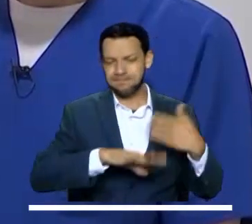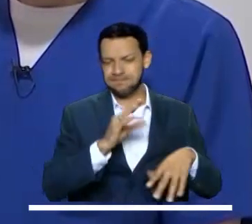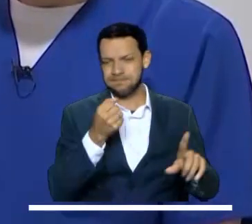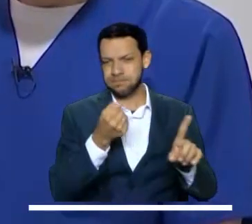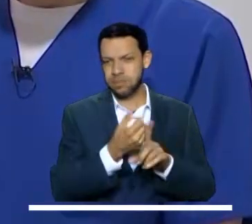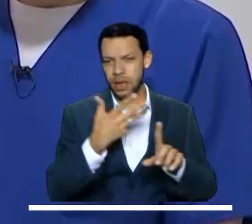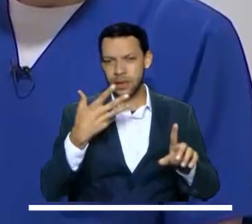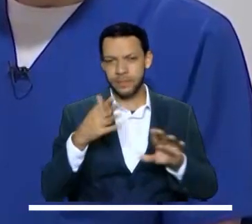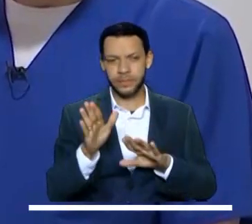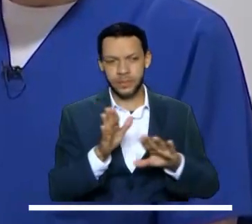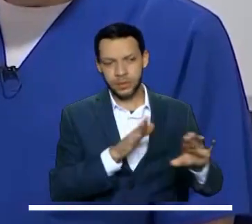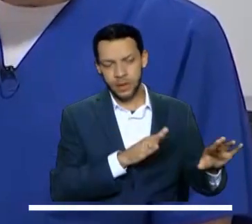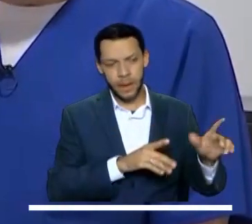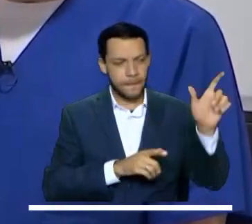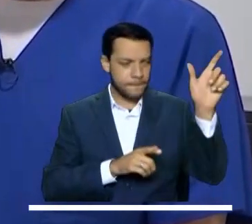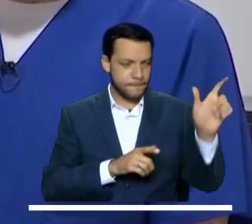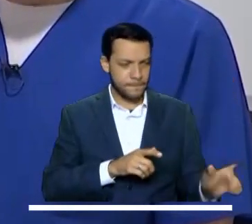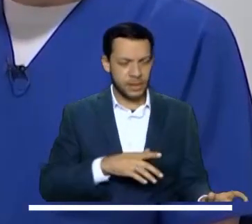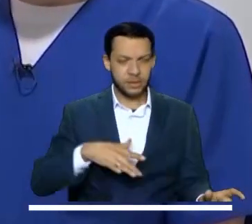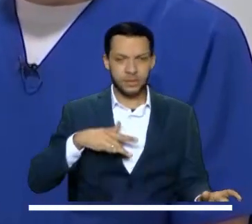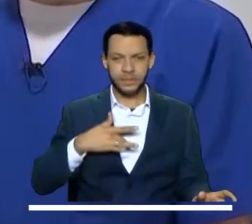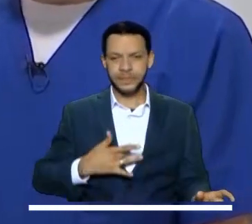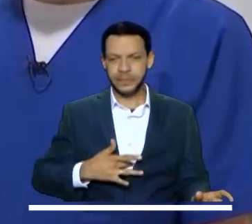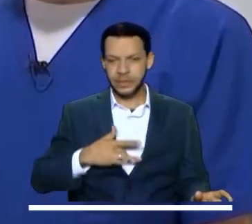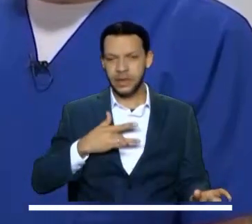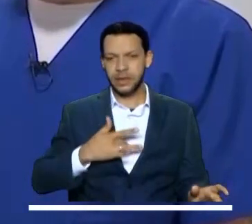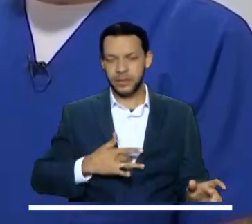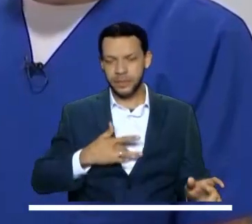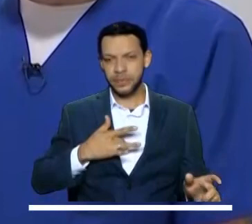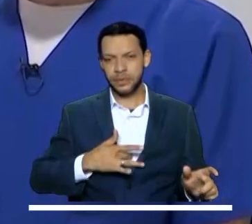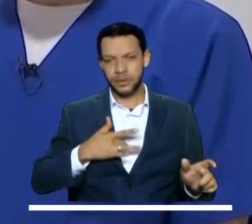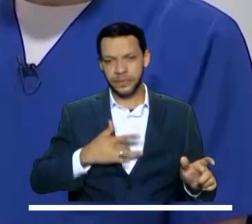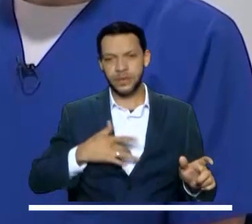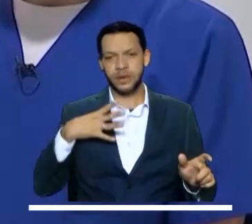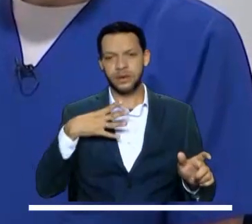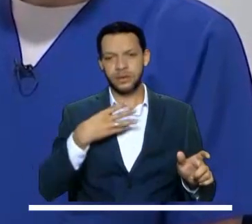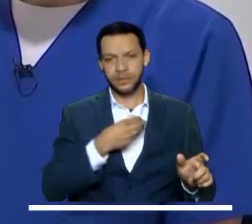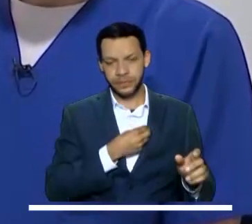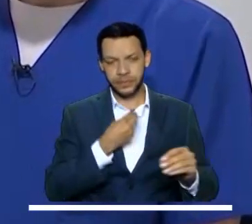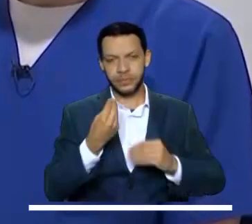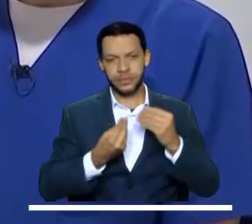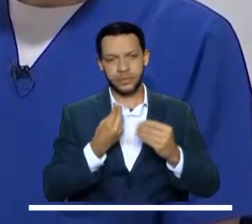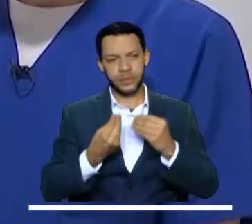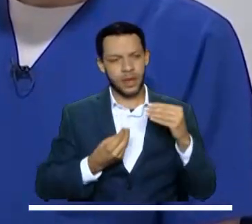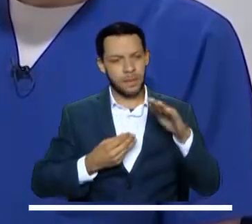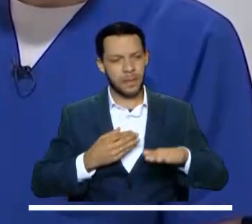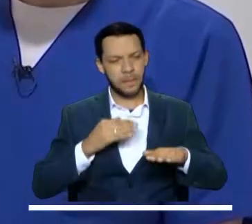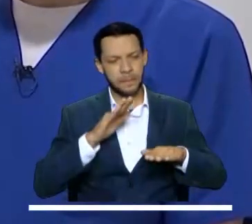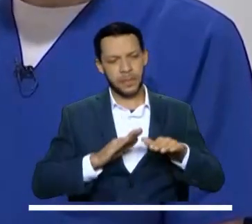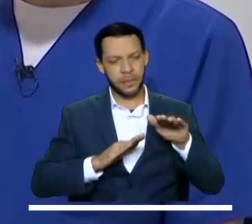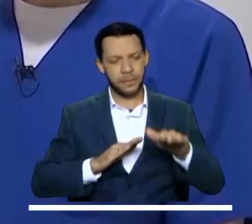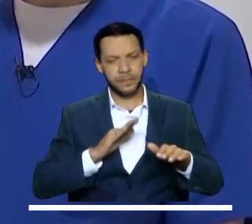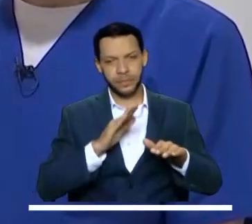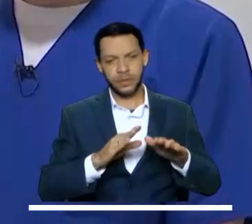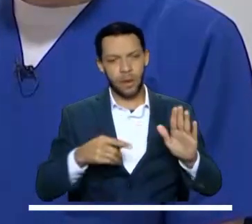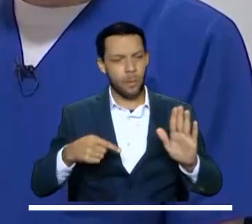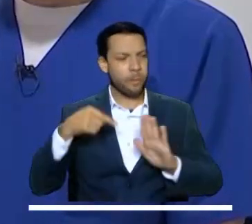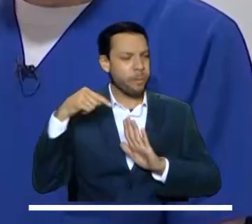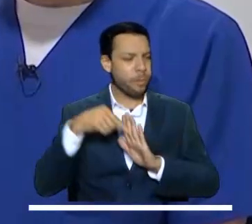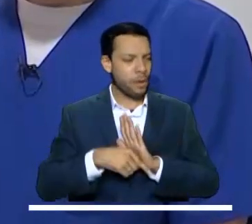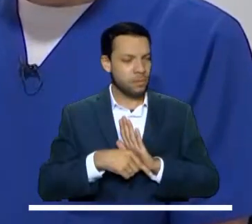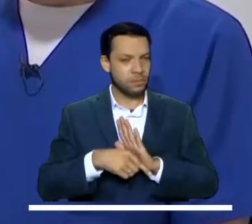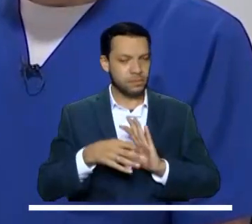Él es un reconocido gastroenterólogo de la ciudad y vamos a hacer un recorrido por todo este sistema